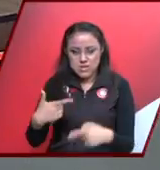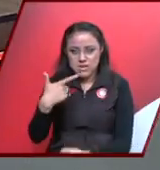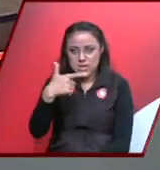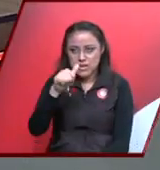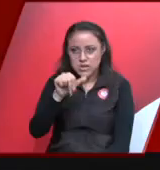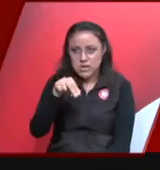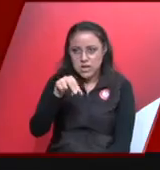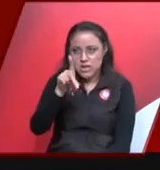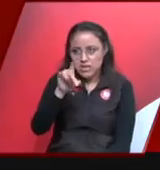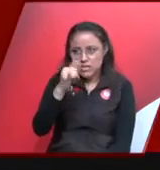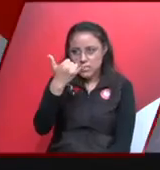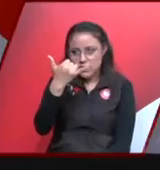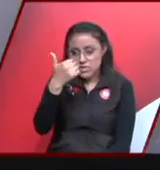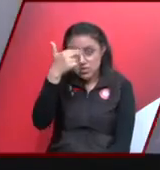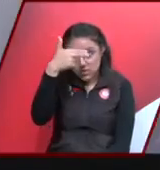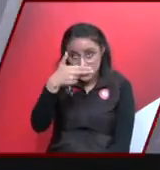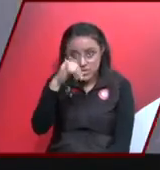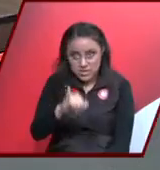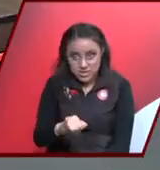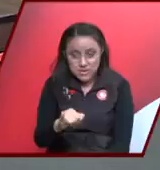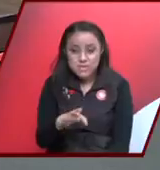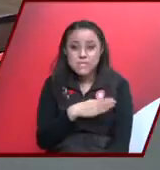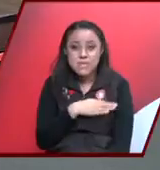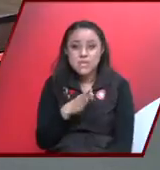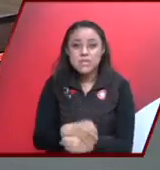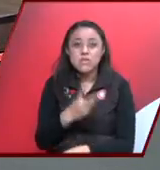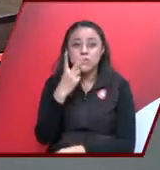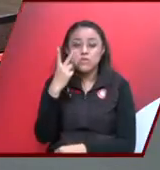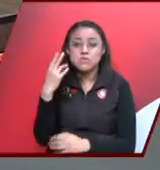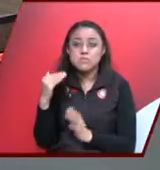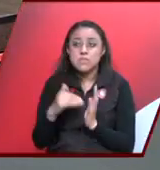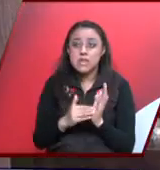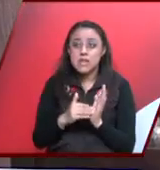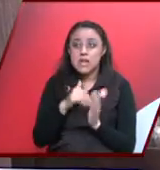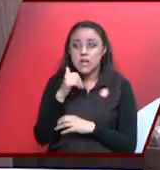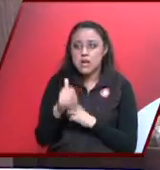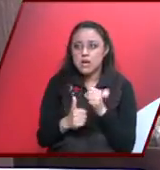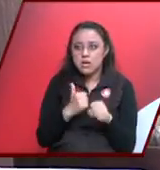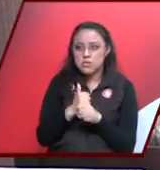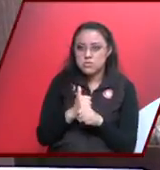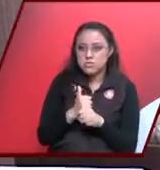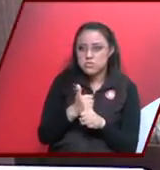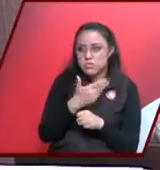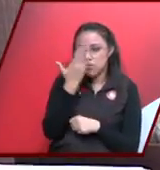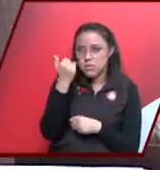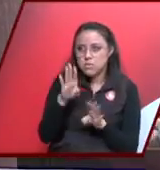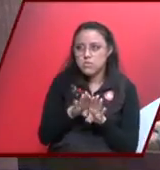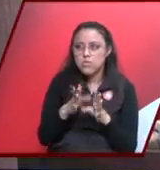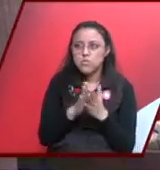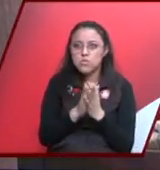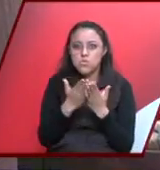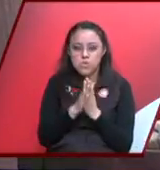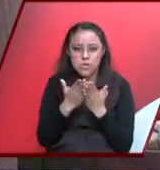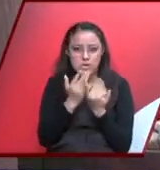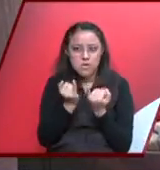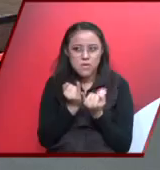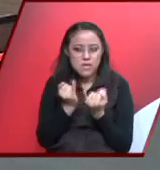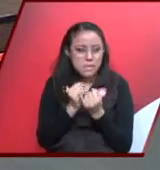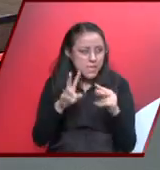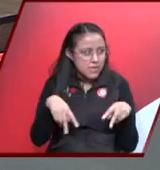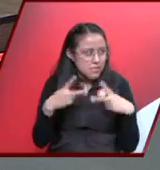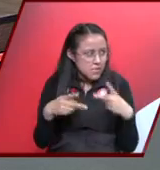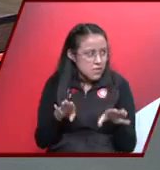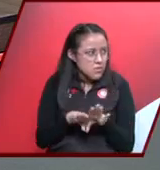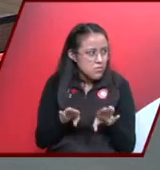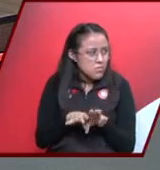que son nuestros amigos que nos hacen llegar los libros, pero tiene 2.500 años. ¿Cómo es posible que un libro con ¿cómo esa no va edad a ser igual de muy, tan